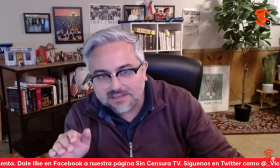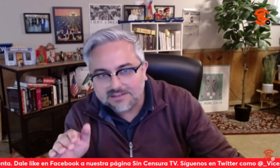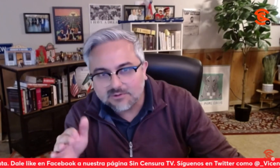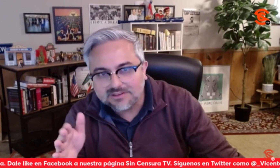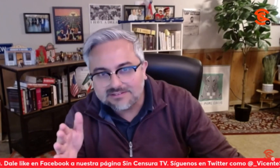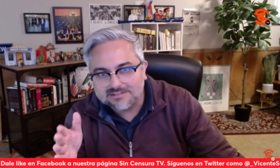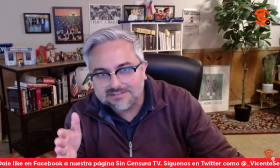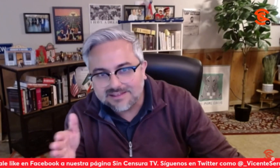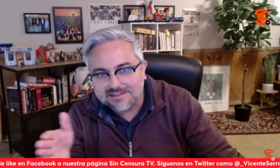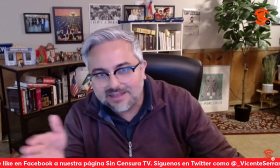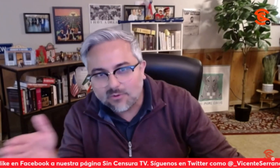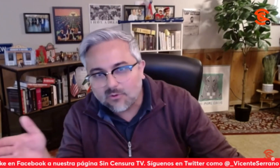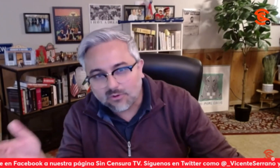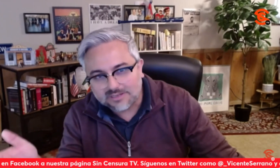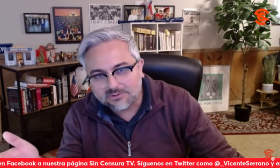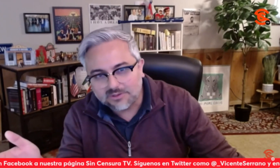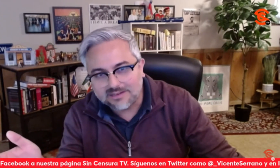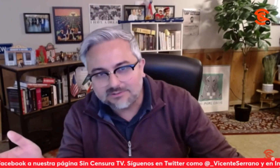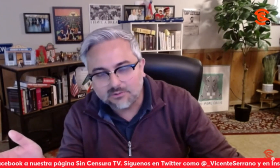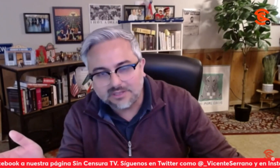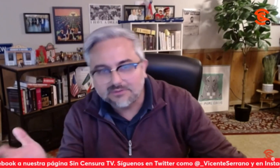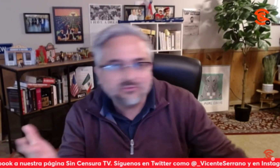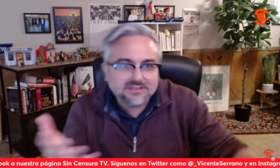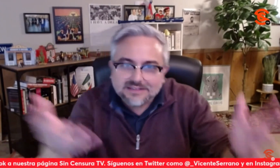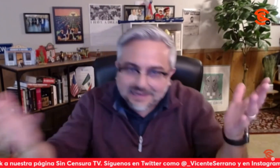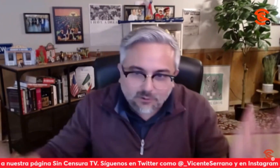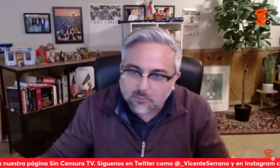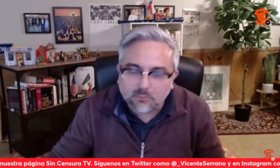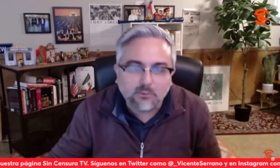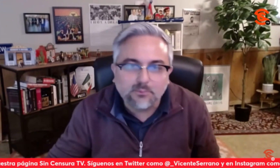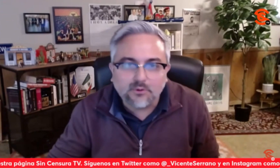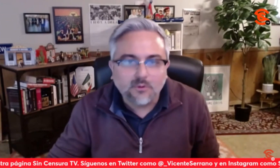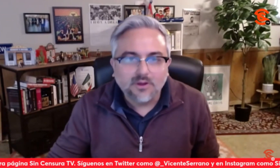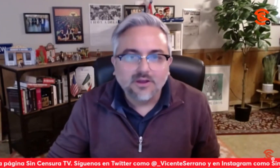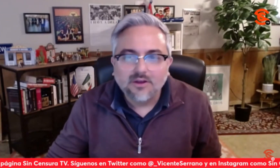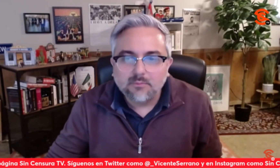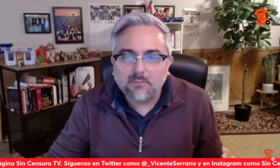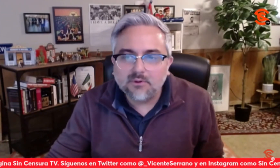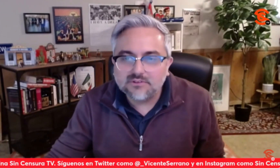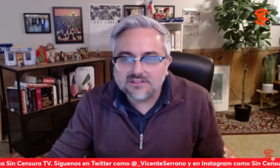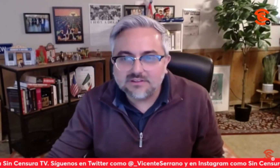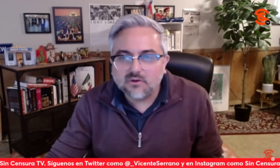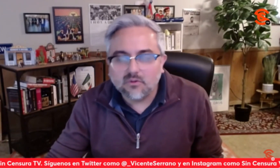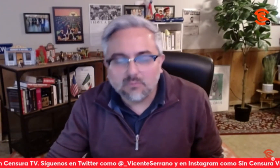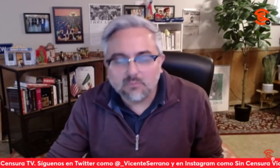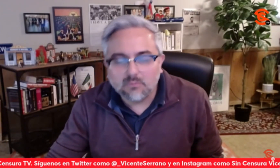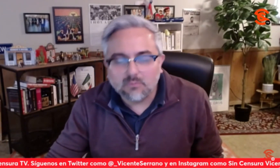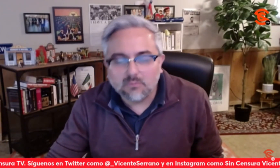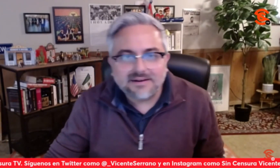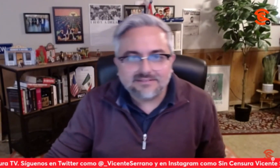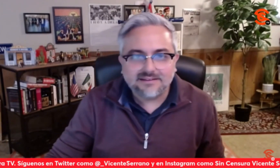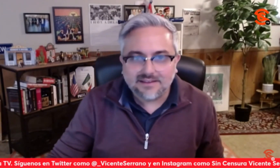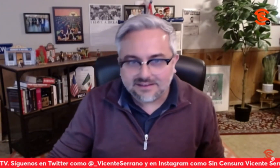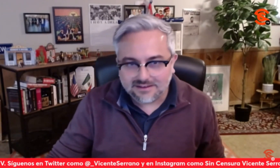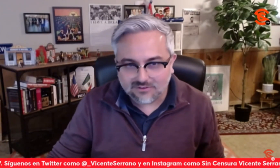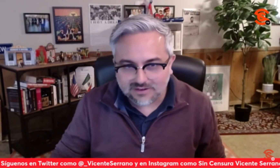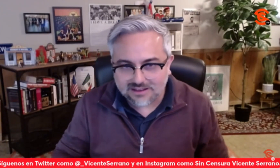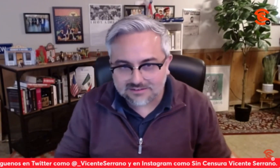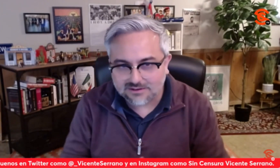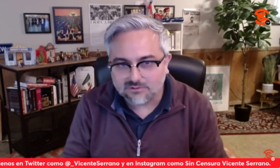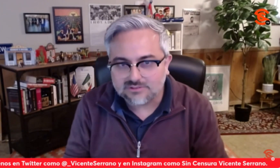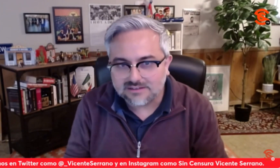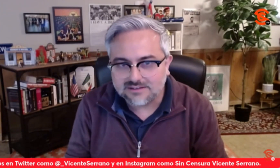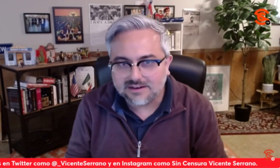está bien, de lo que está del lado correcto de la historia, usted dígalo por puro sentido común. ¿Le parece